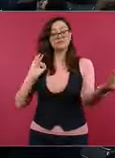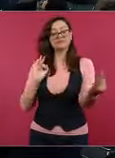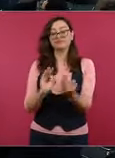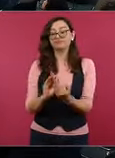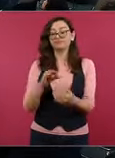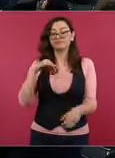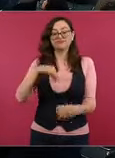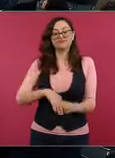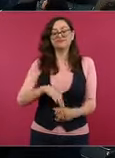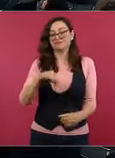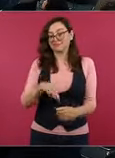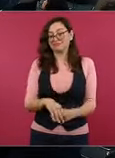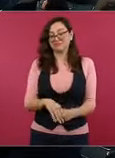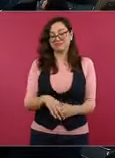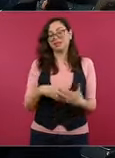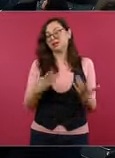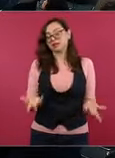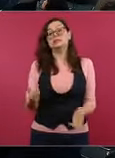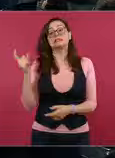Que no es cualquier cosa,